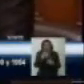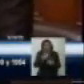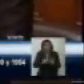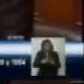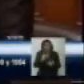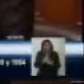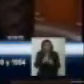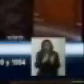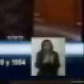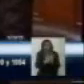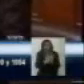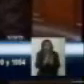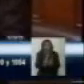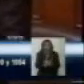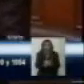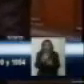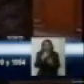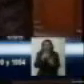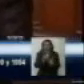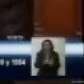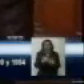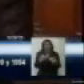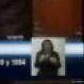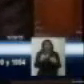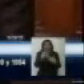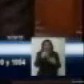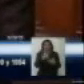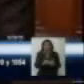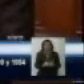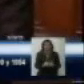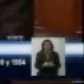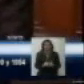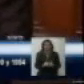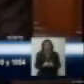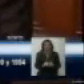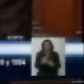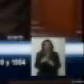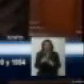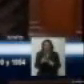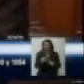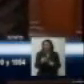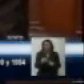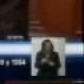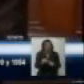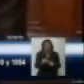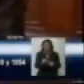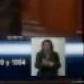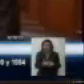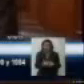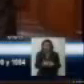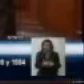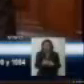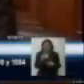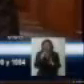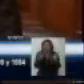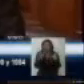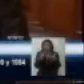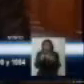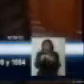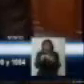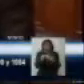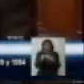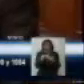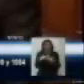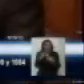que se tratan de leyes indebidas, incorrectas, que tienen errores, pero no es así. Anoche el país